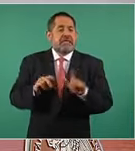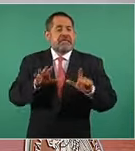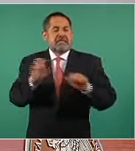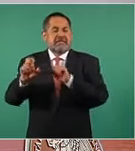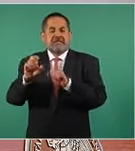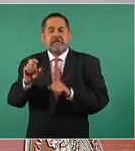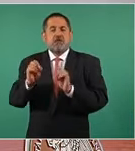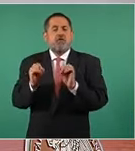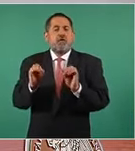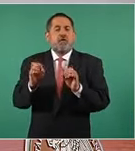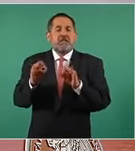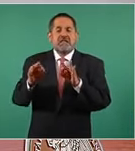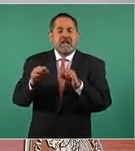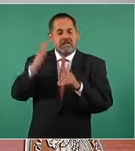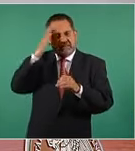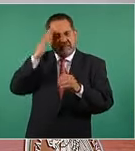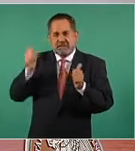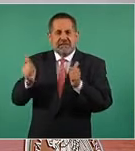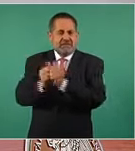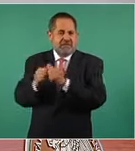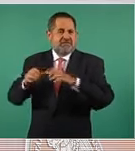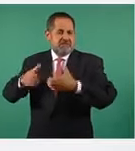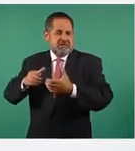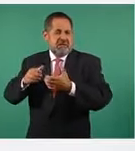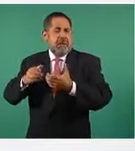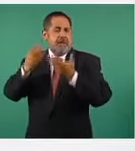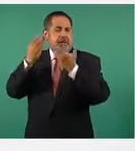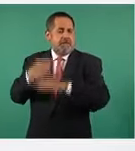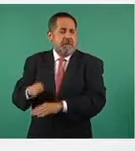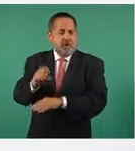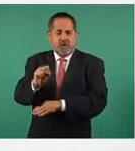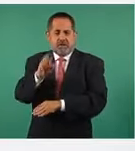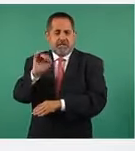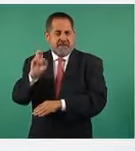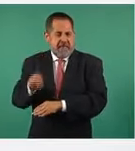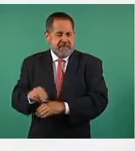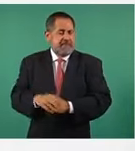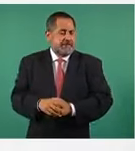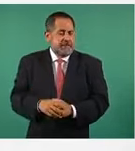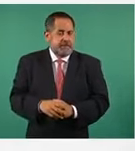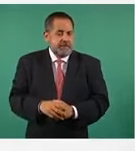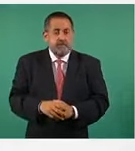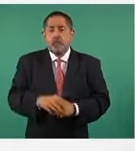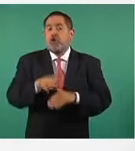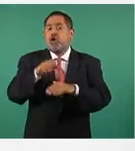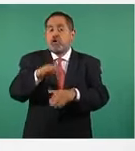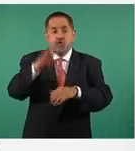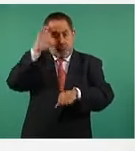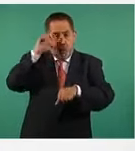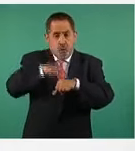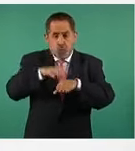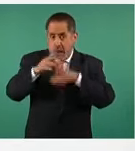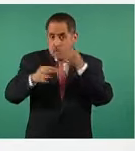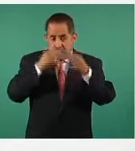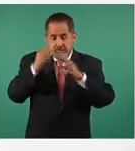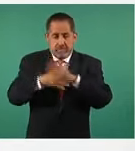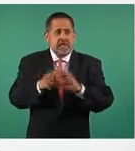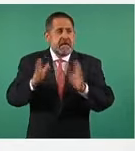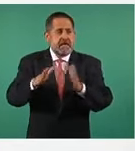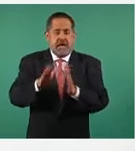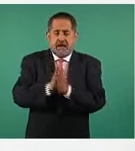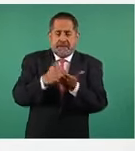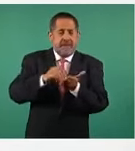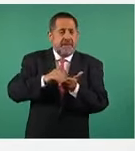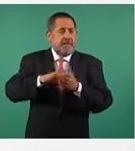sucursales del Banco del Bienestar. En materia de promoción cultural, hemos publicado